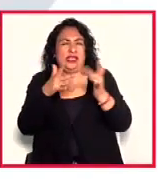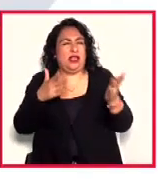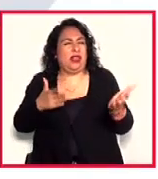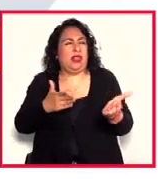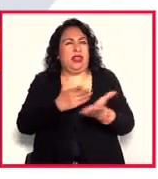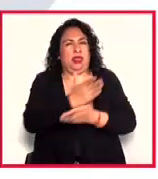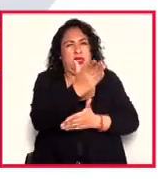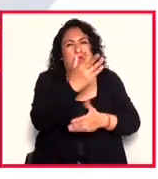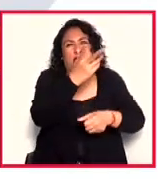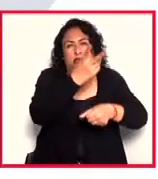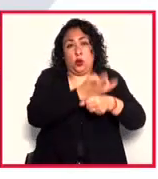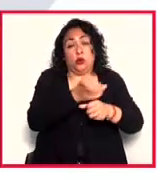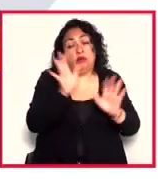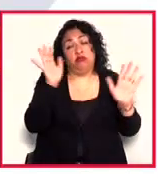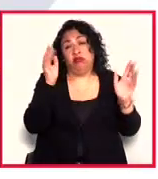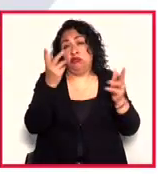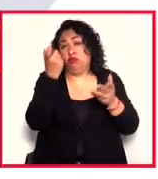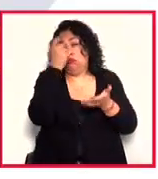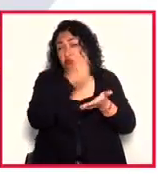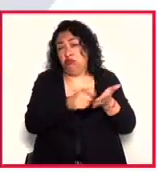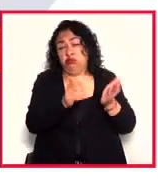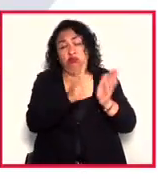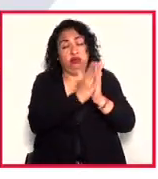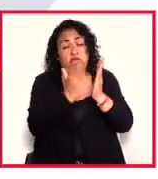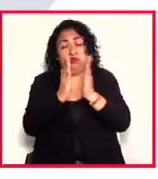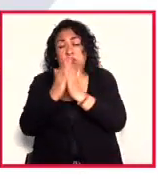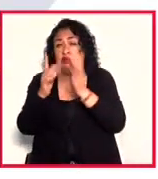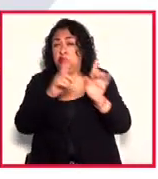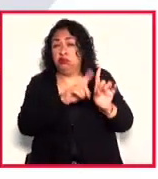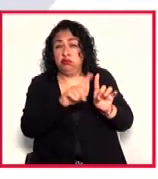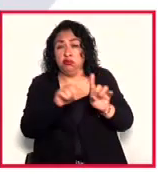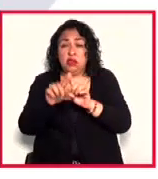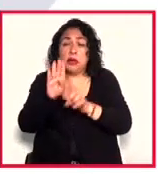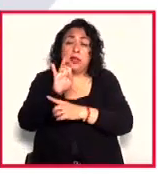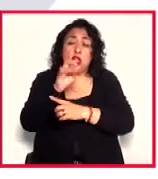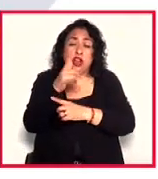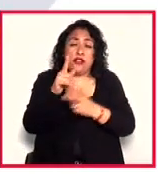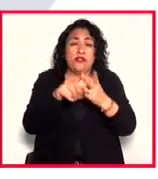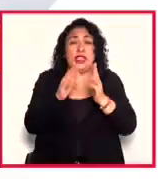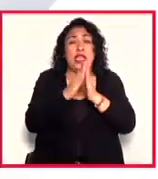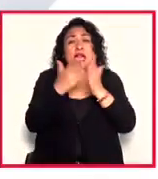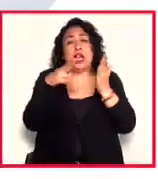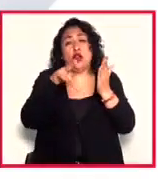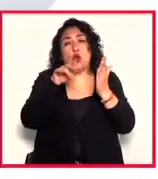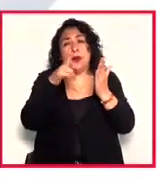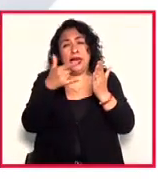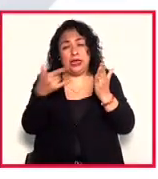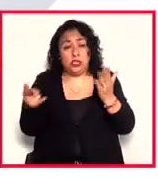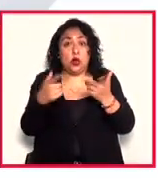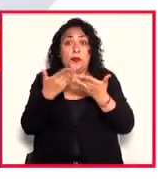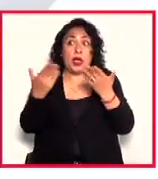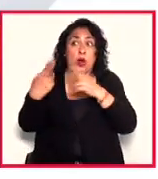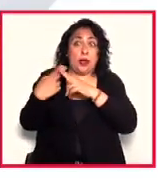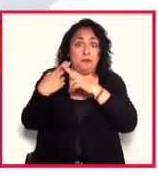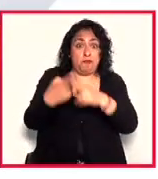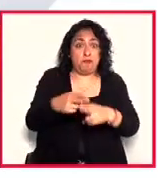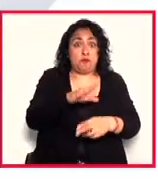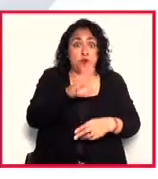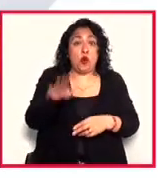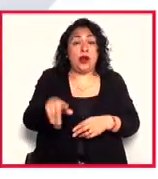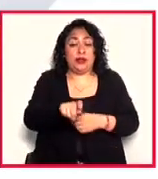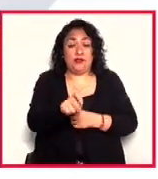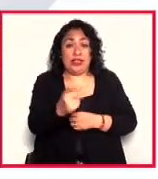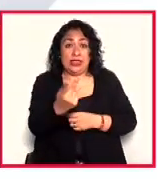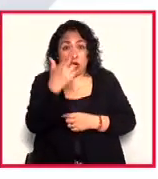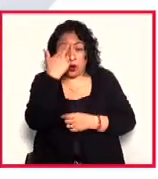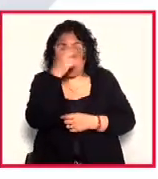fin, escribió muchos libros, biografías, novelas históricas. En el contexto de este aniversario luctuoso, Canal 22 va a recordar